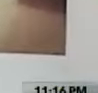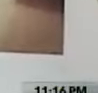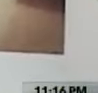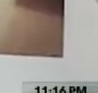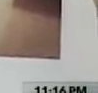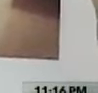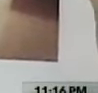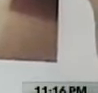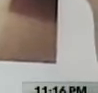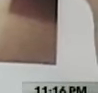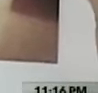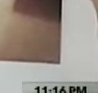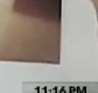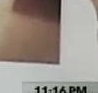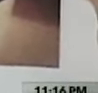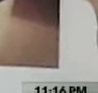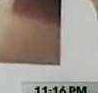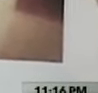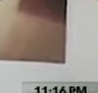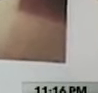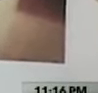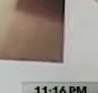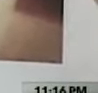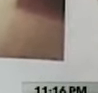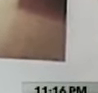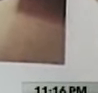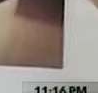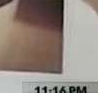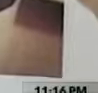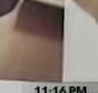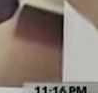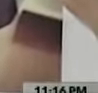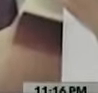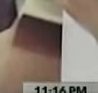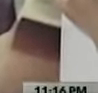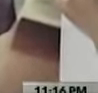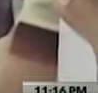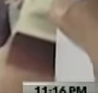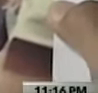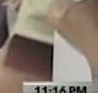Para todos los pecados cometidos y por cometer. Es como la ley de amnesia criminal, pues, agua bendita.